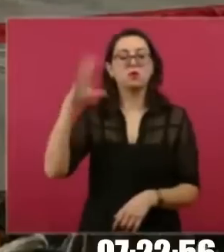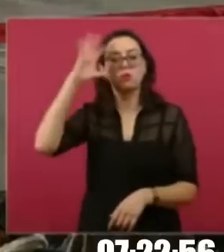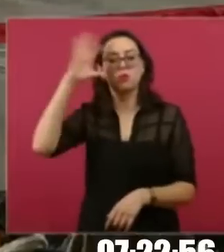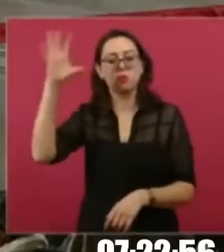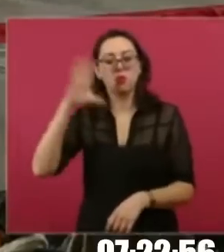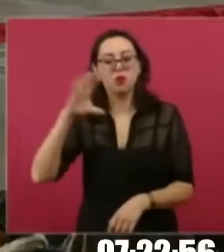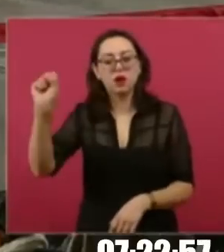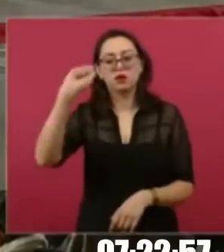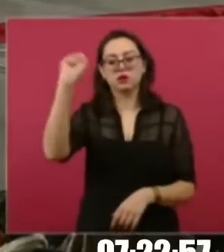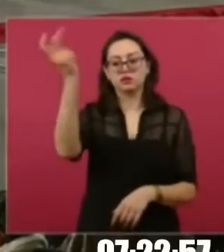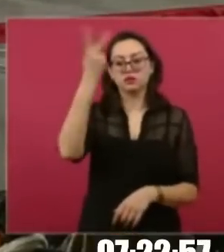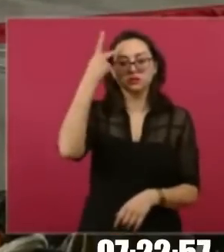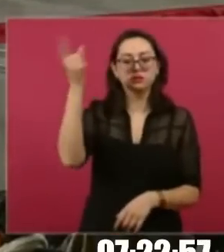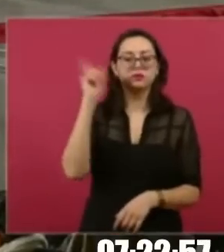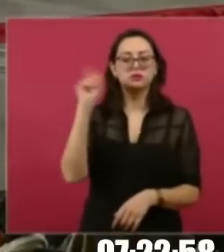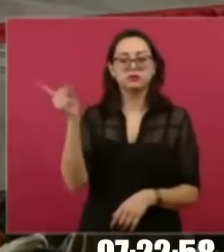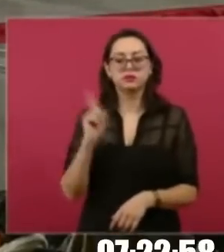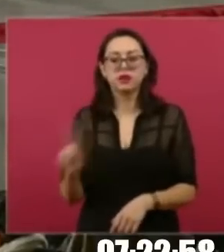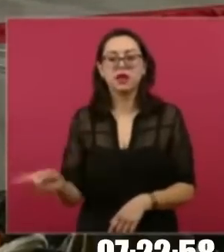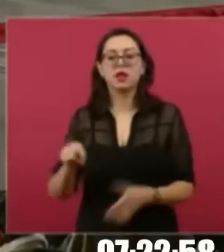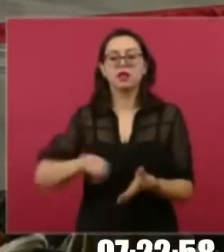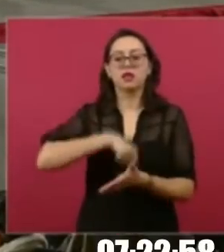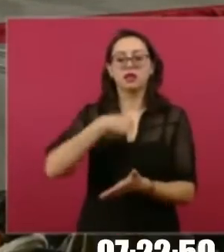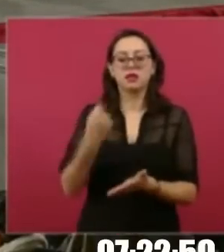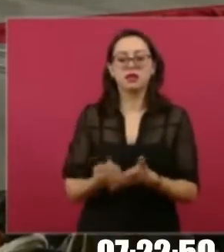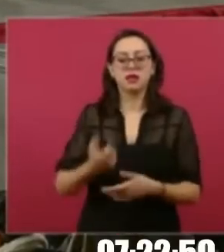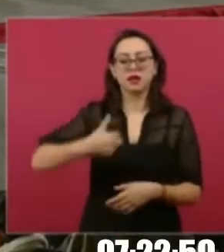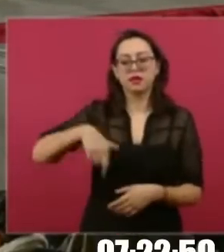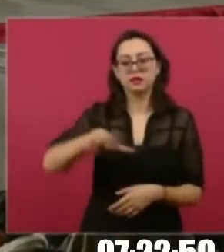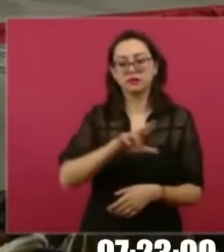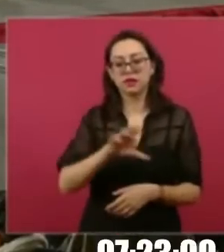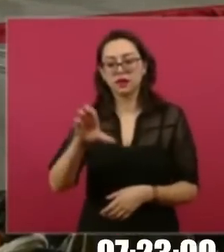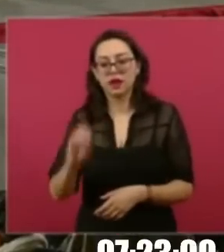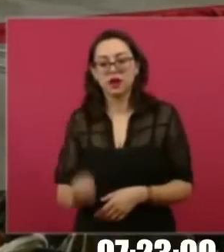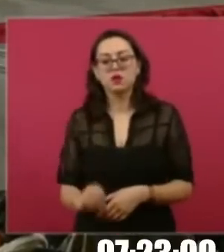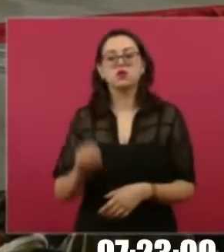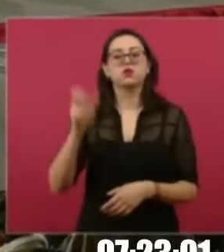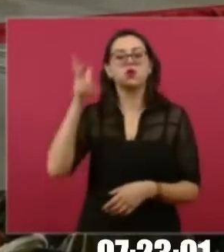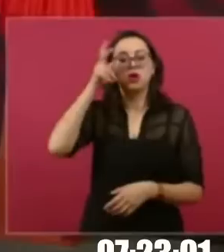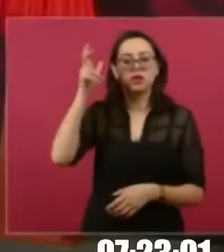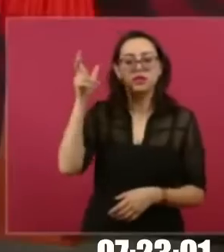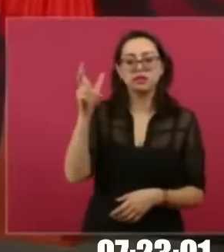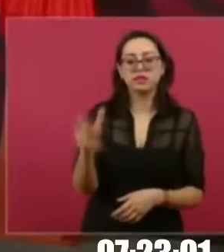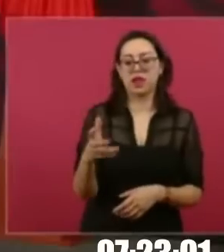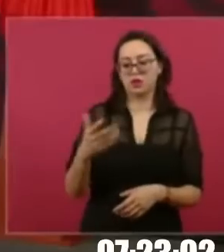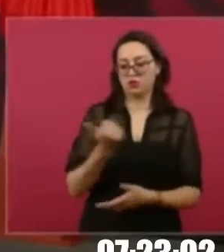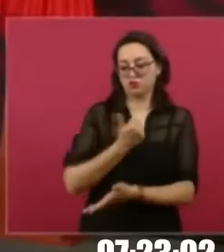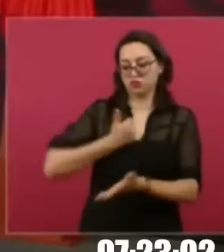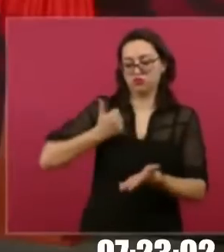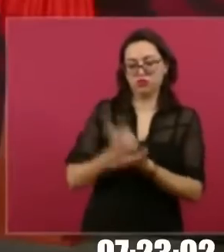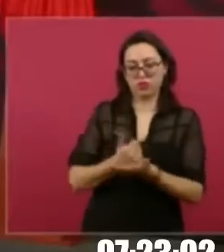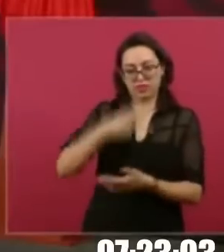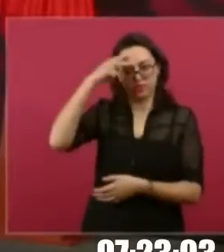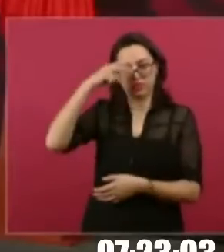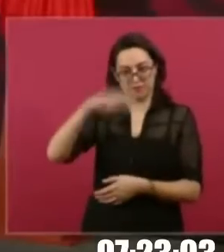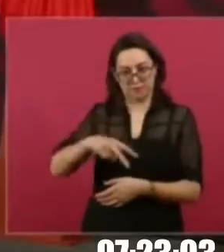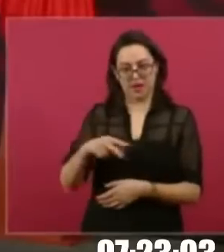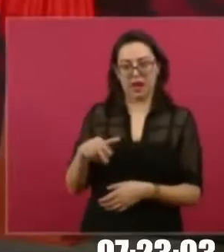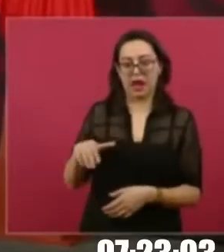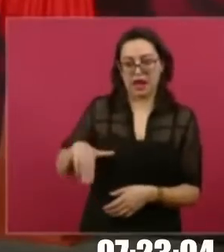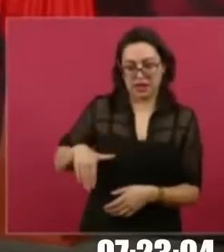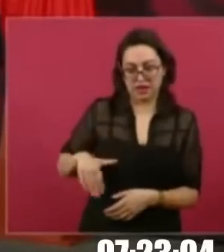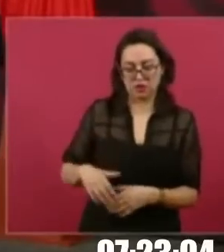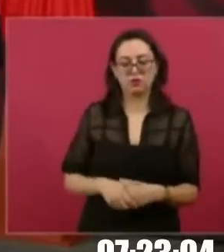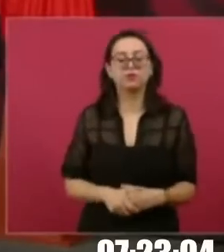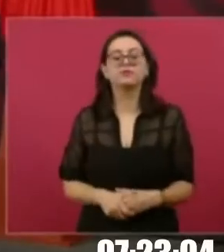Potosí Zacatecas Tamaulipas Quintana Roo Hidalgo y recientemente la Ciudad de México Además ya